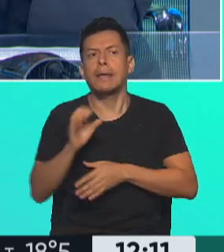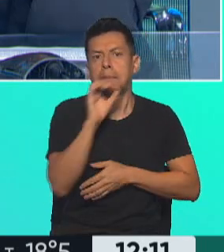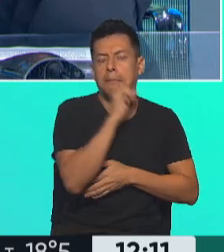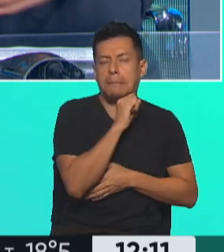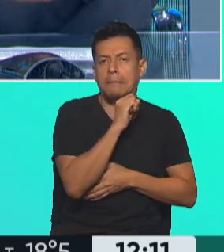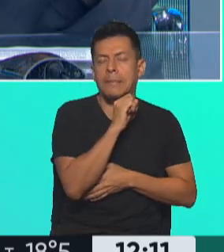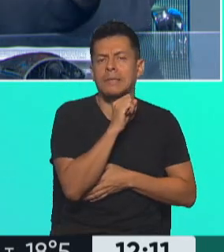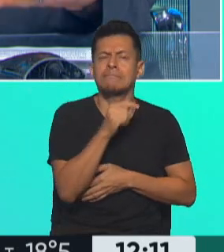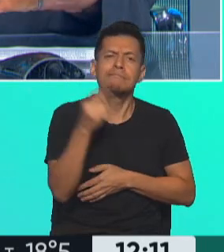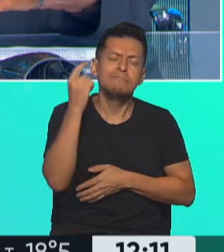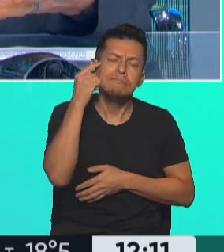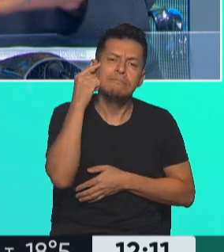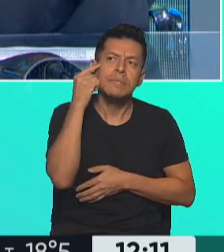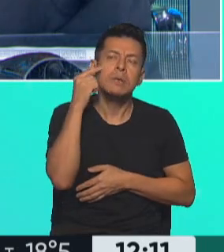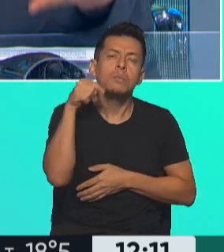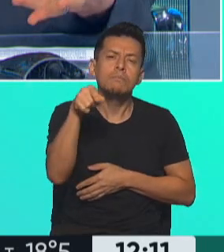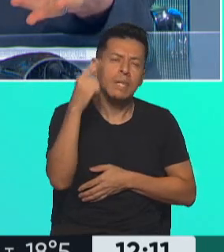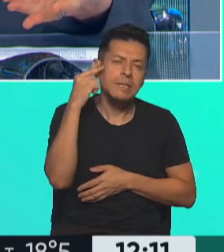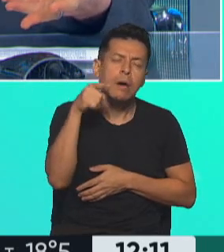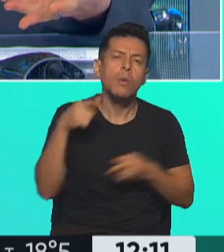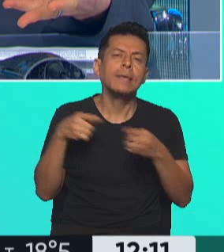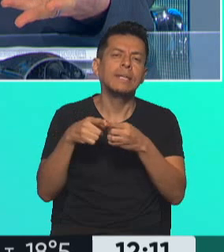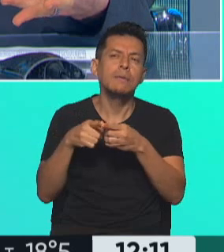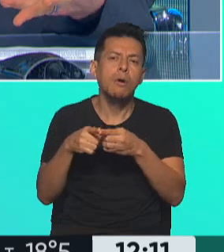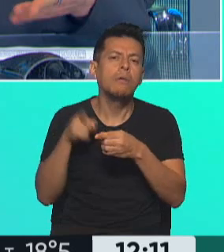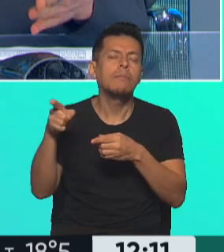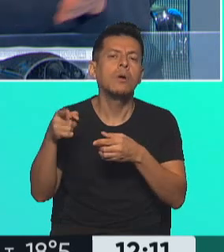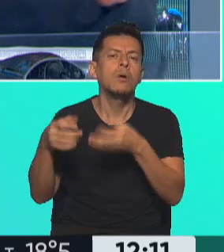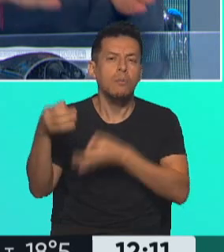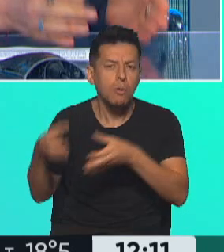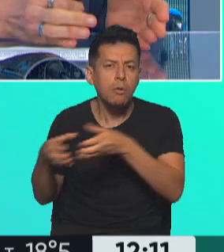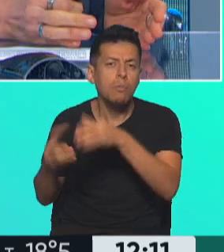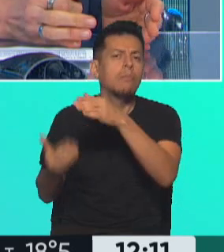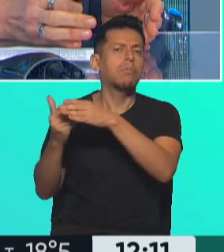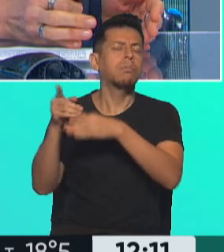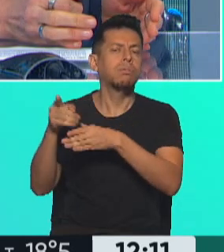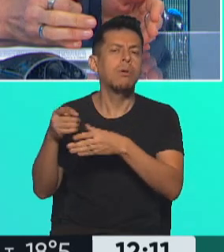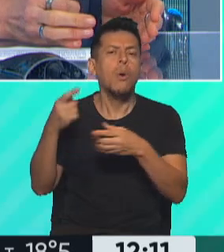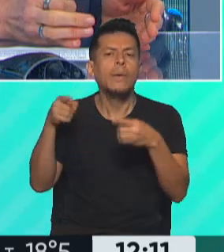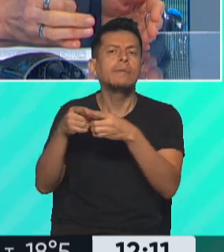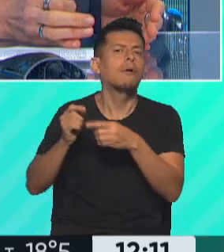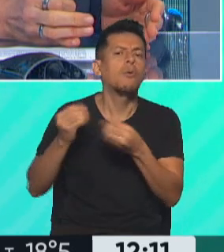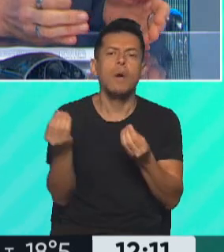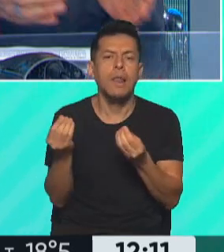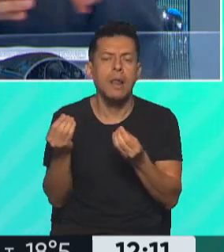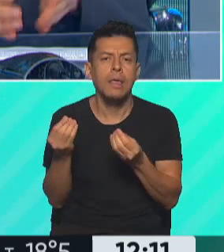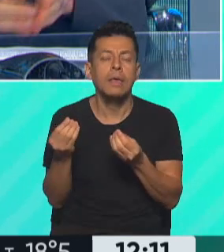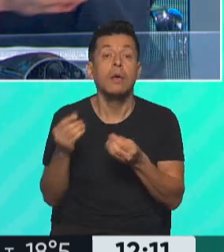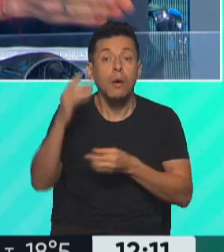está contando, ¿usted cree que el objetivo final de la Corte Suprema de Justicia de la Nación es controlar la designación de los